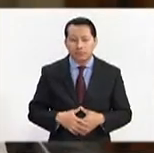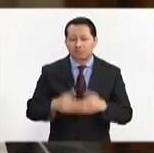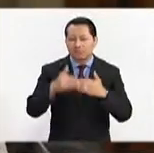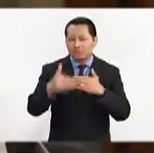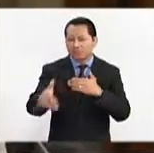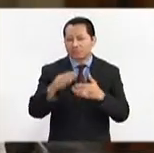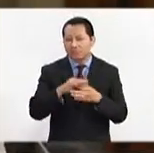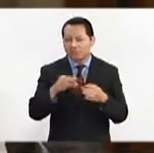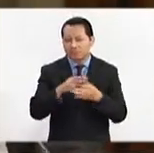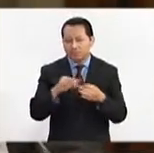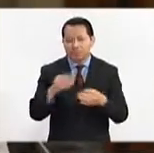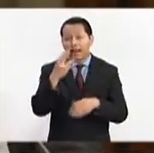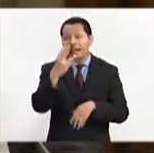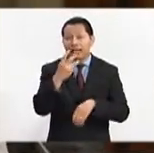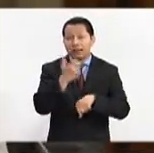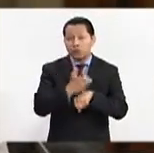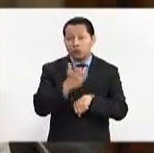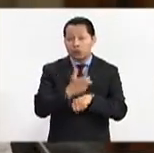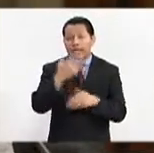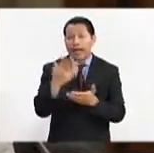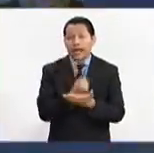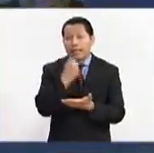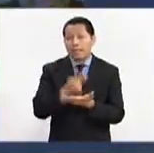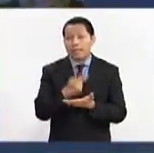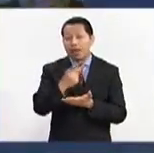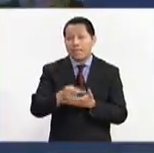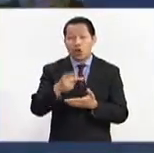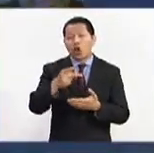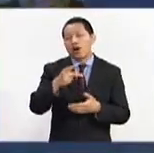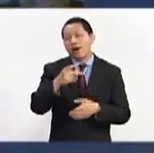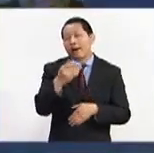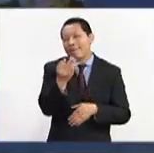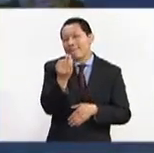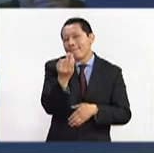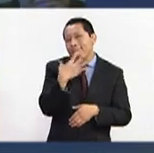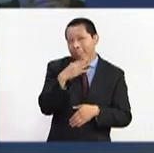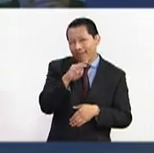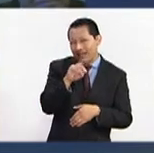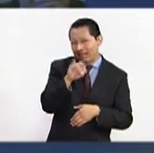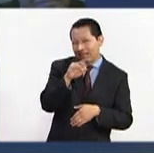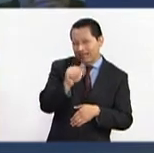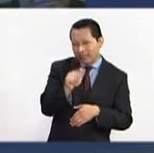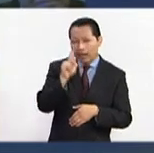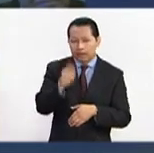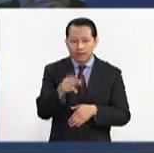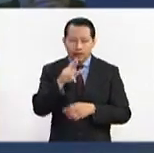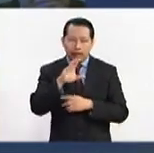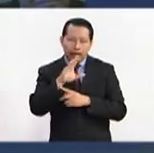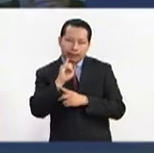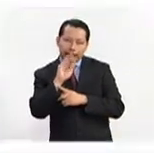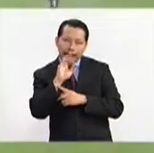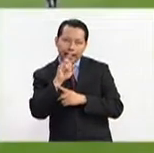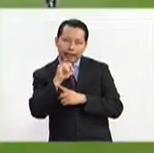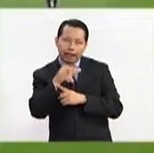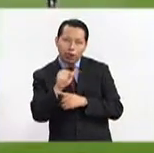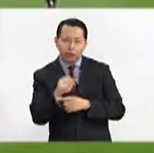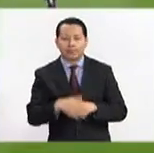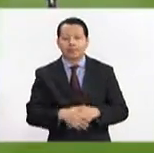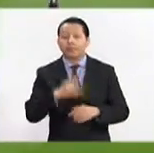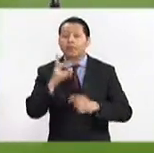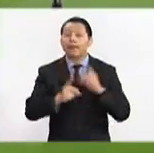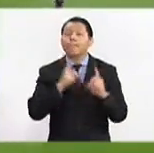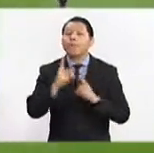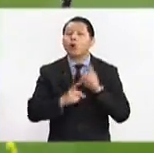Más adelante, 3 estadounidenses ganan el Premio Nobel de Medicina por sus hallazgos sobre los ritmos circadianos. Y en